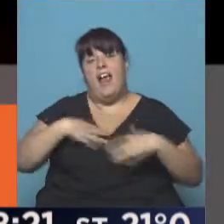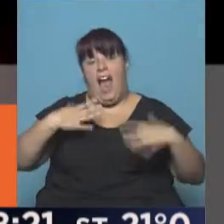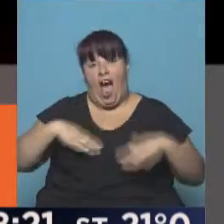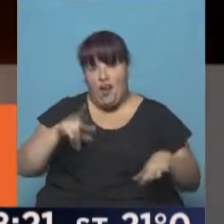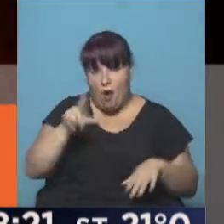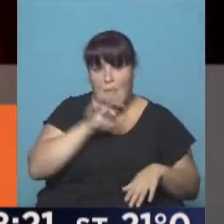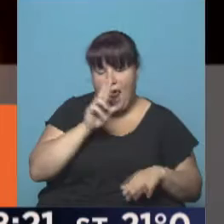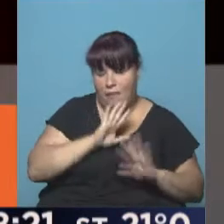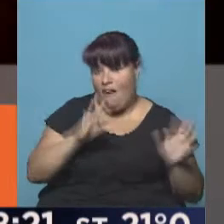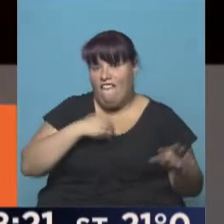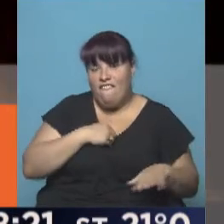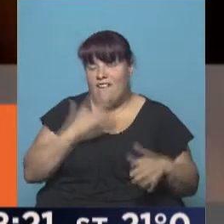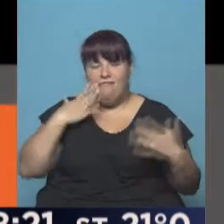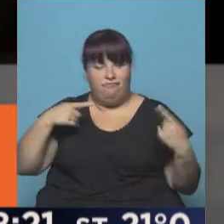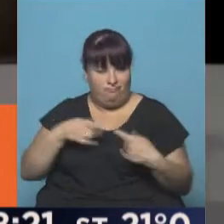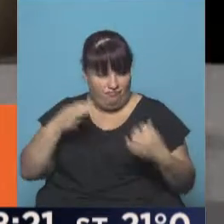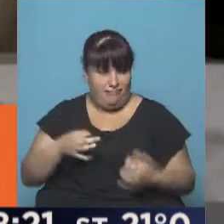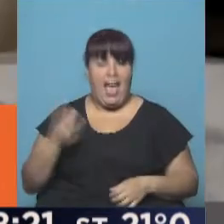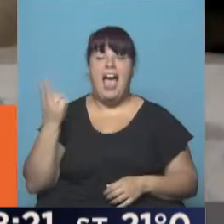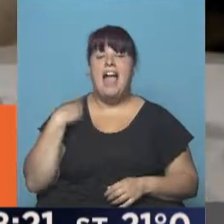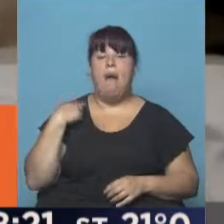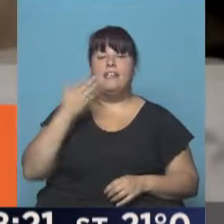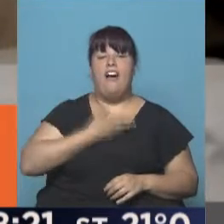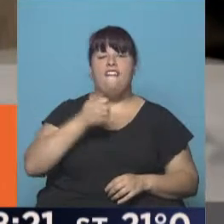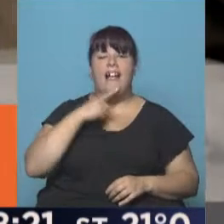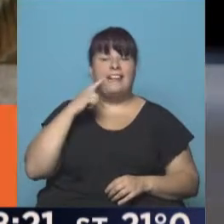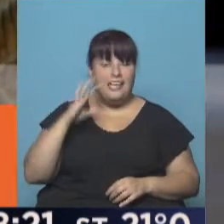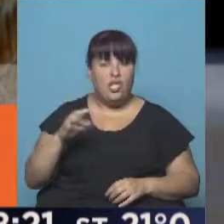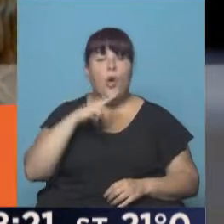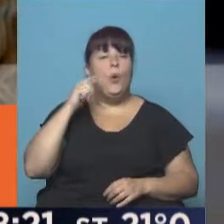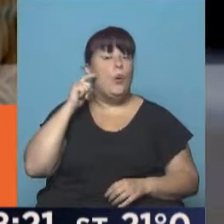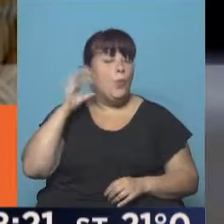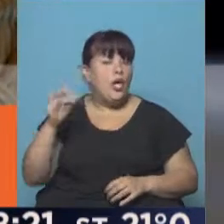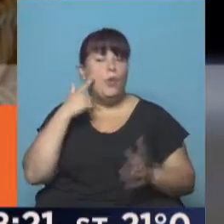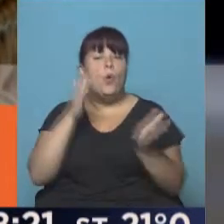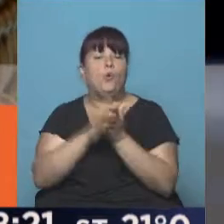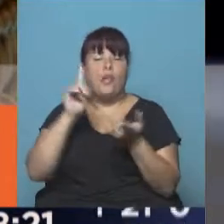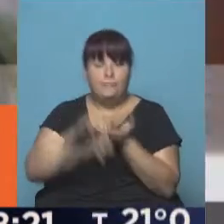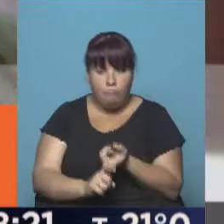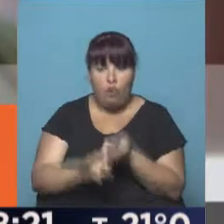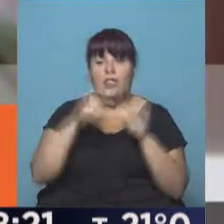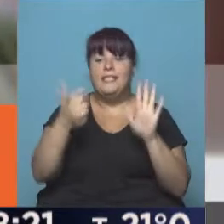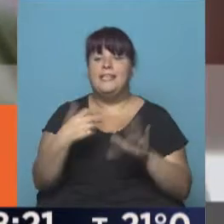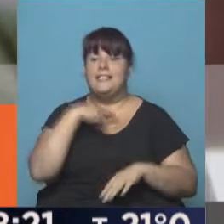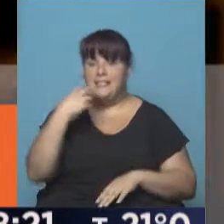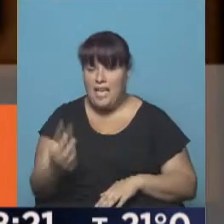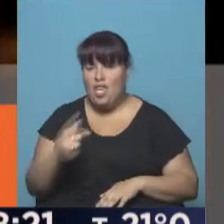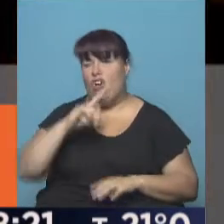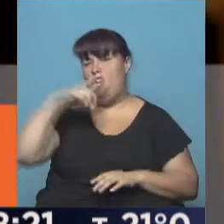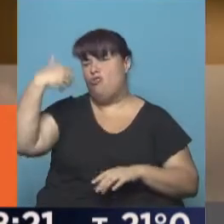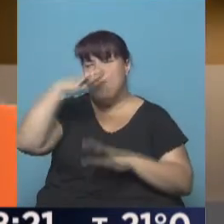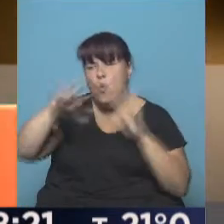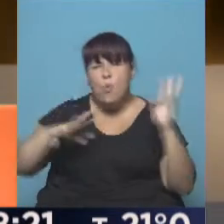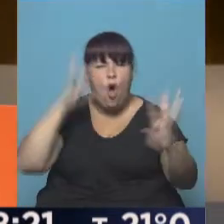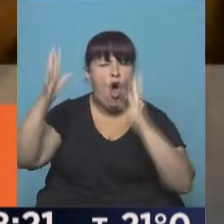vinilo de Kate Beckinsale, que le queda genial. Capitán Fantástico, Viggo Mortensen vive con su mujer y seis hijos aislados del mundo en un